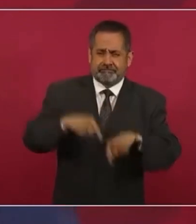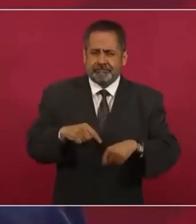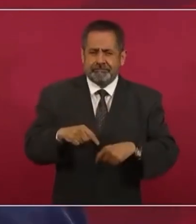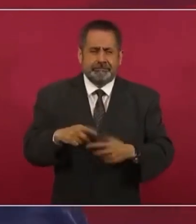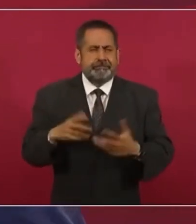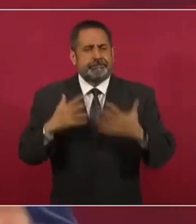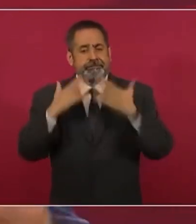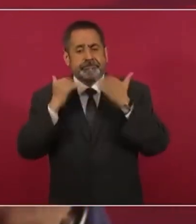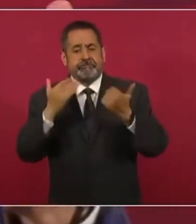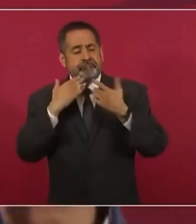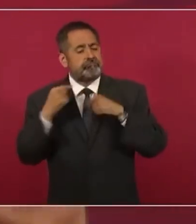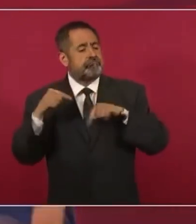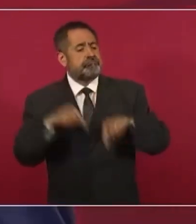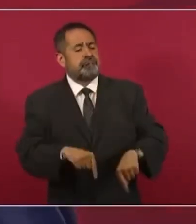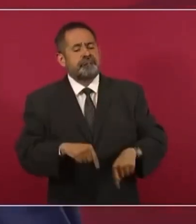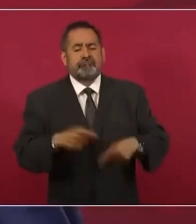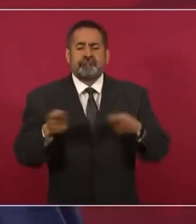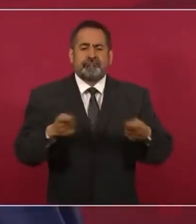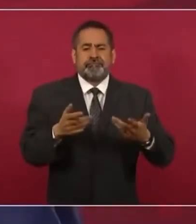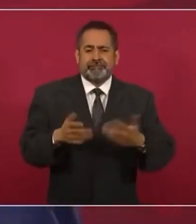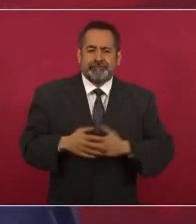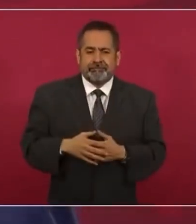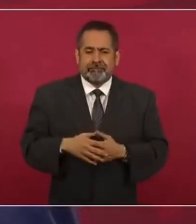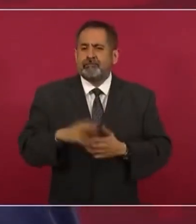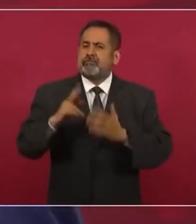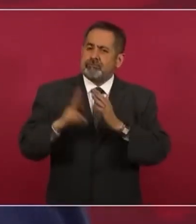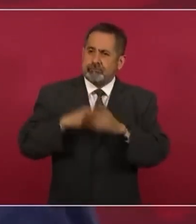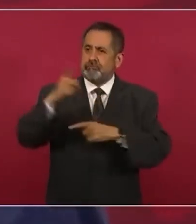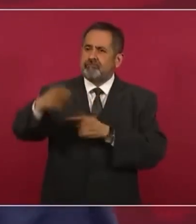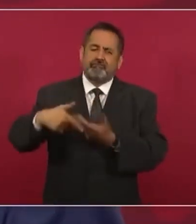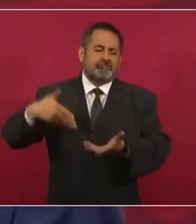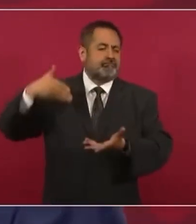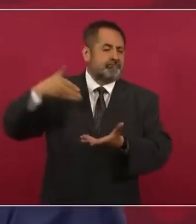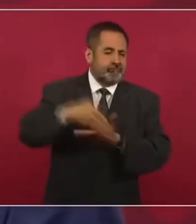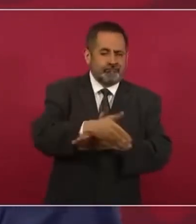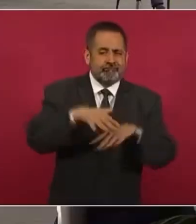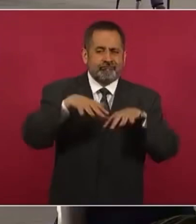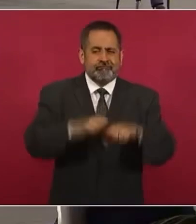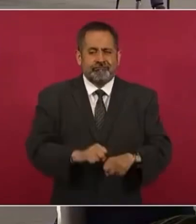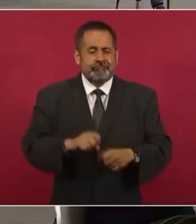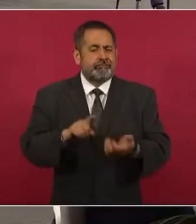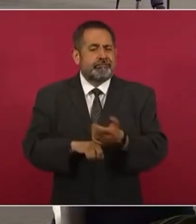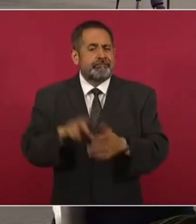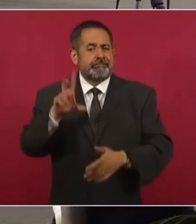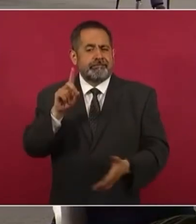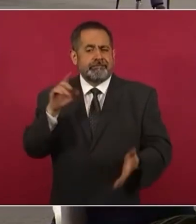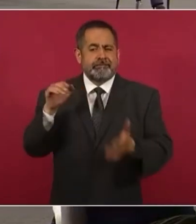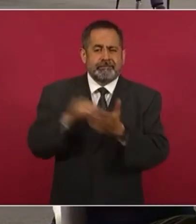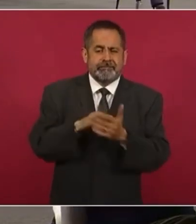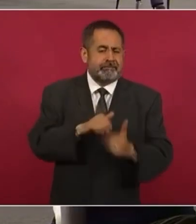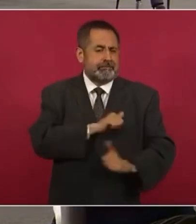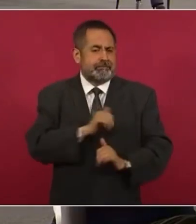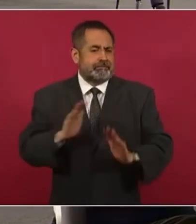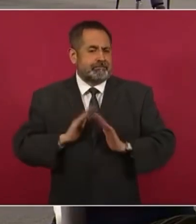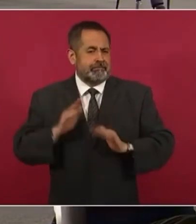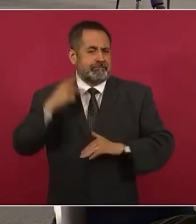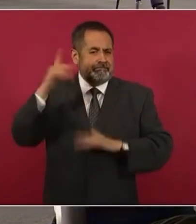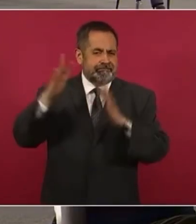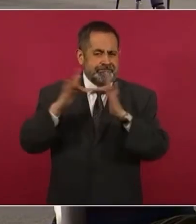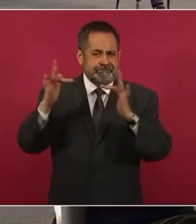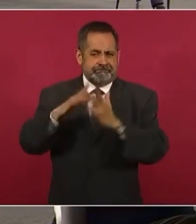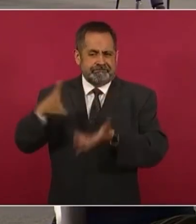y a facilitar el que nos invadieran 30,000 soldados